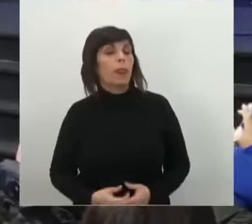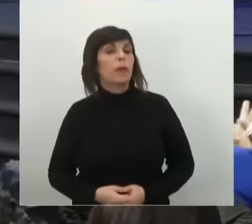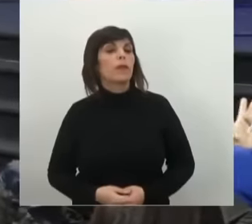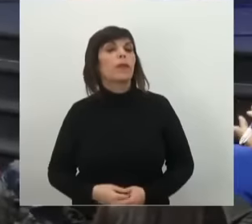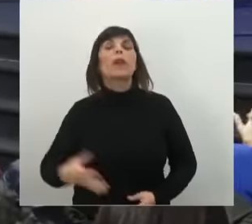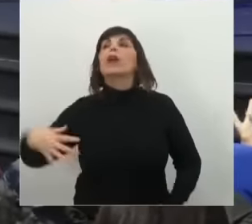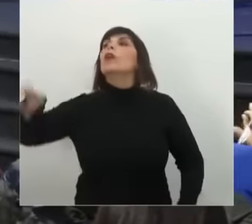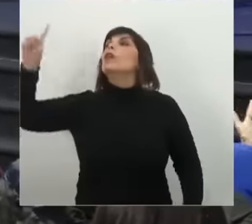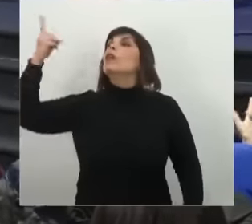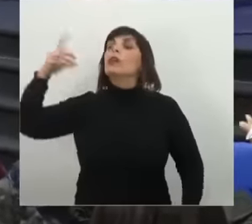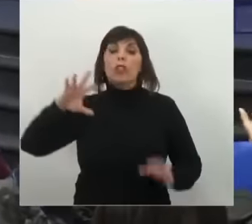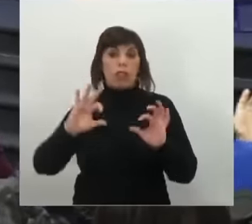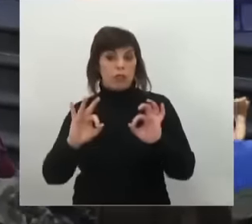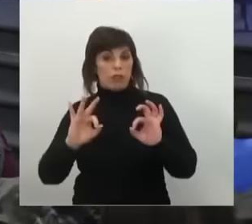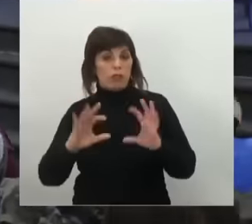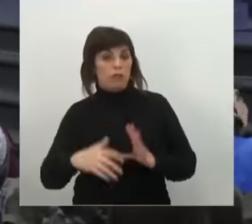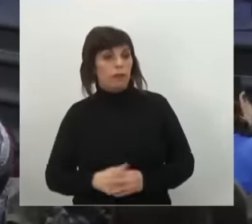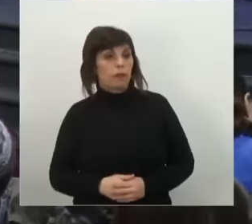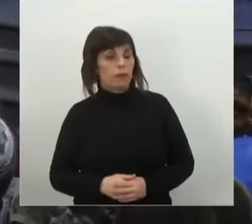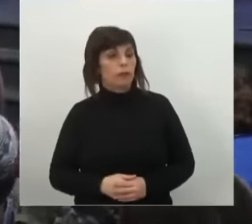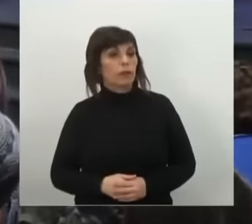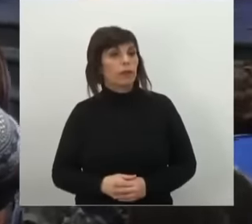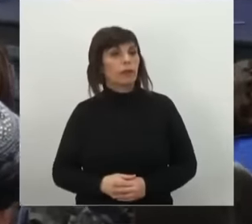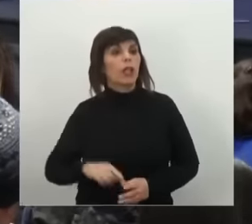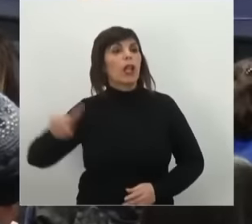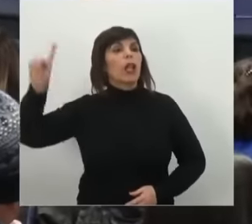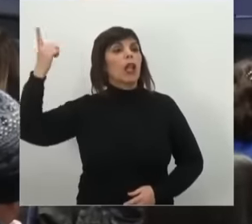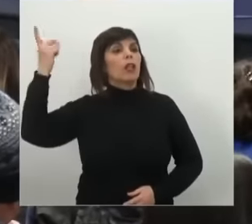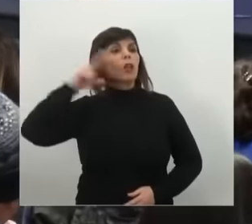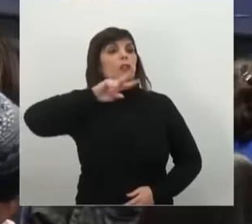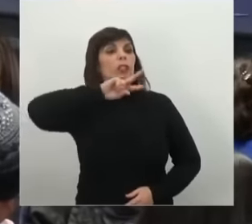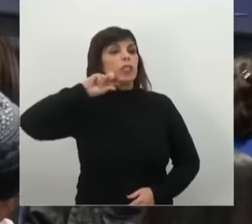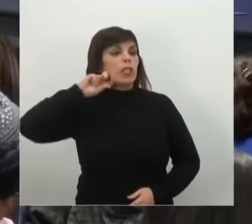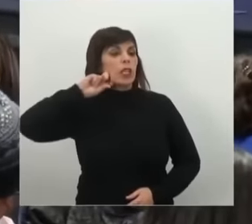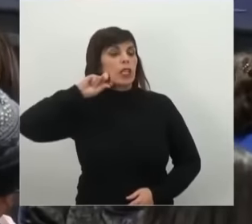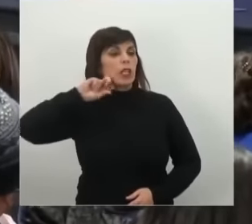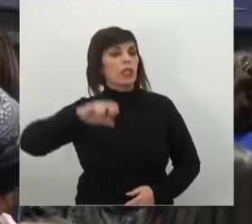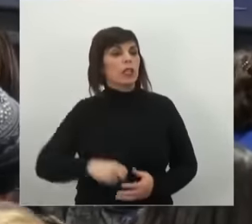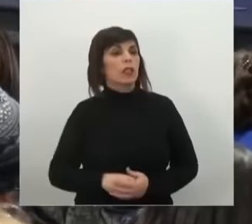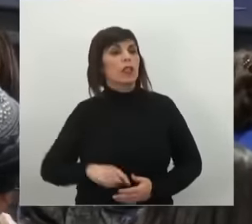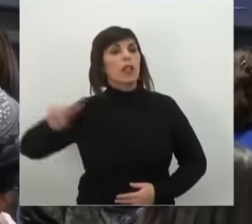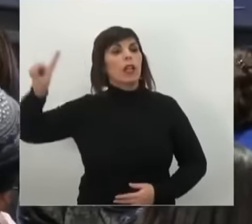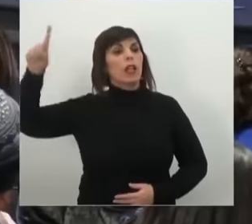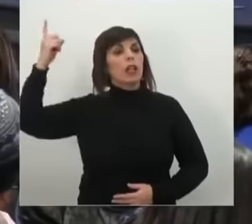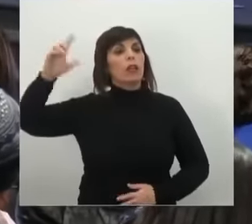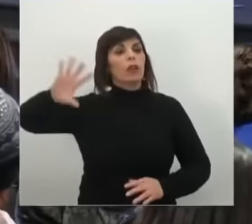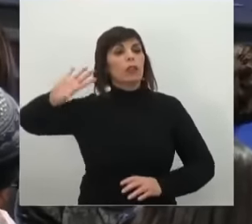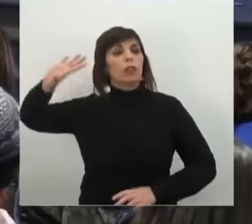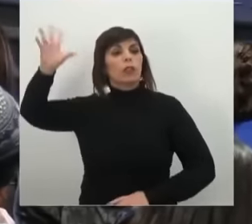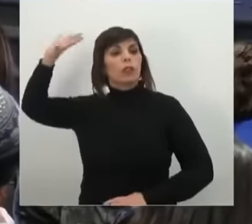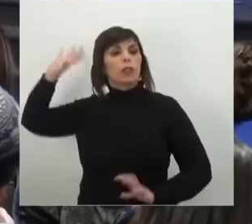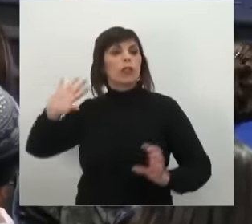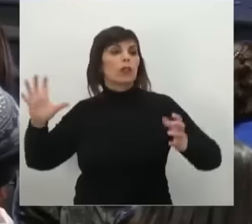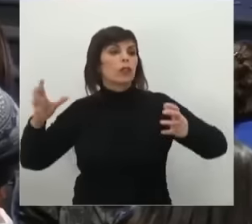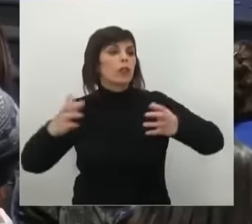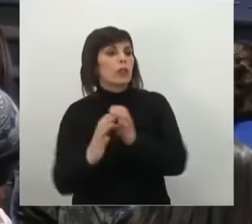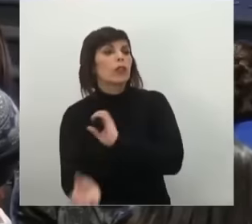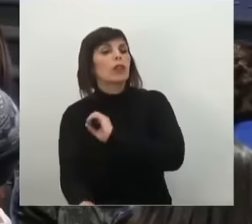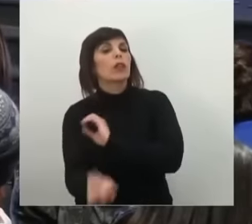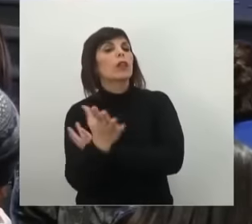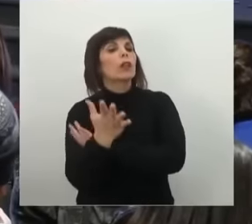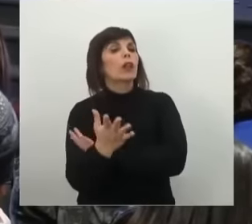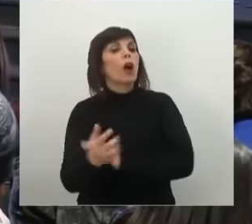nuestro Dios el dios de Israel el Dios que hizo los cielos y la tierra sigue actuando